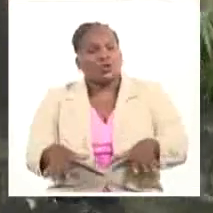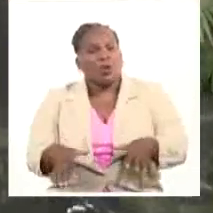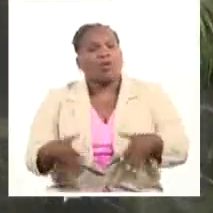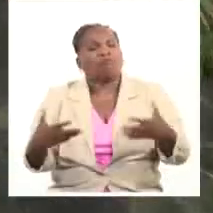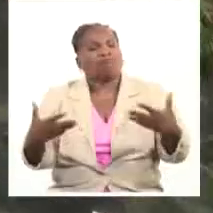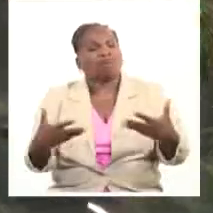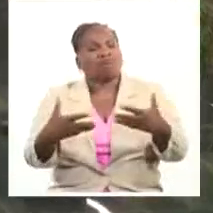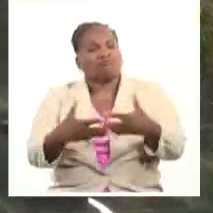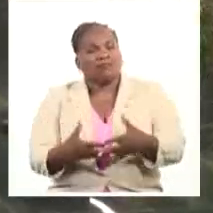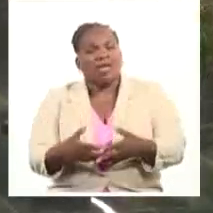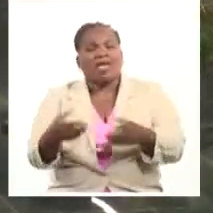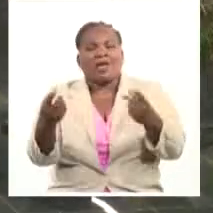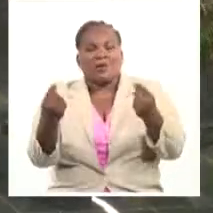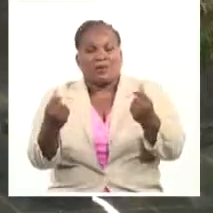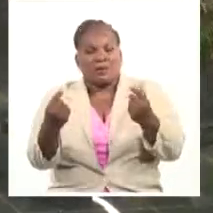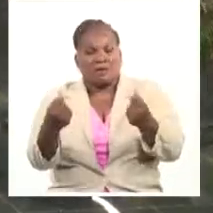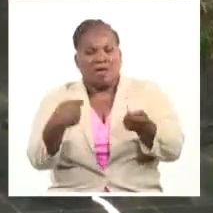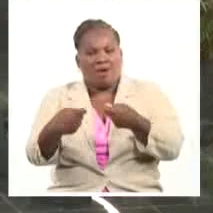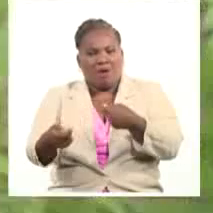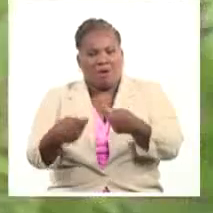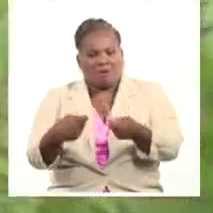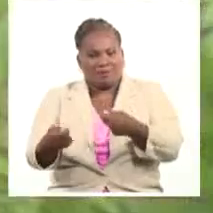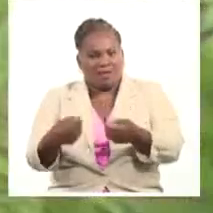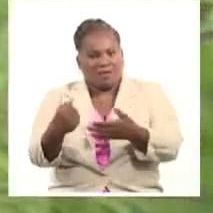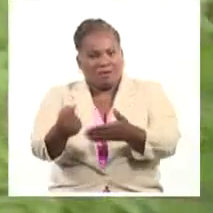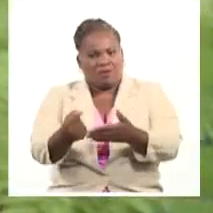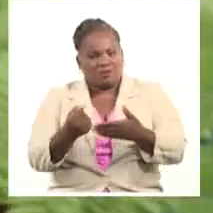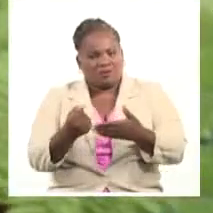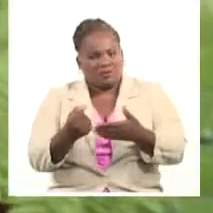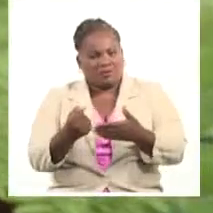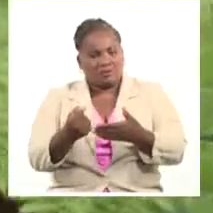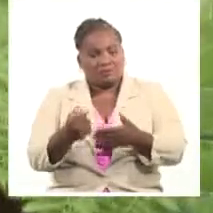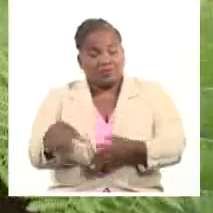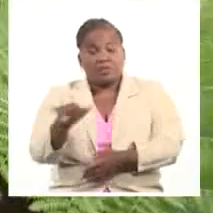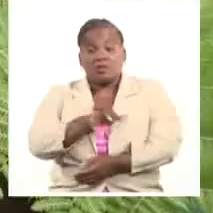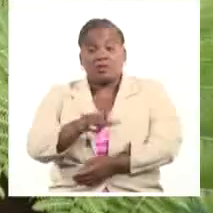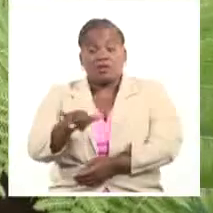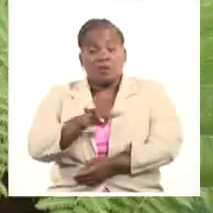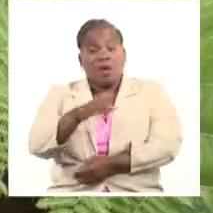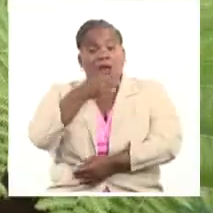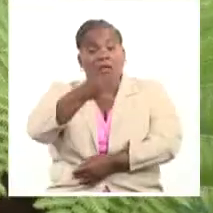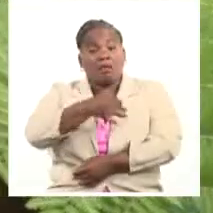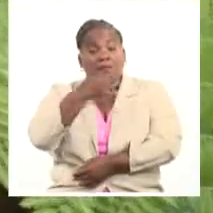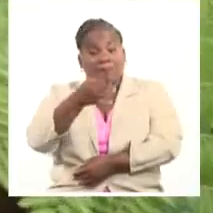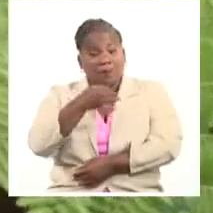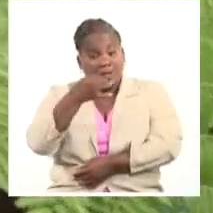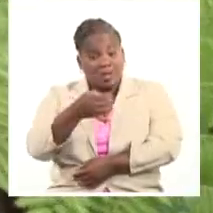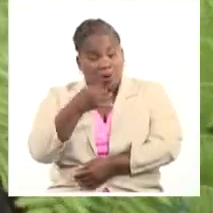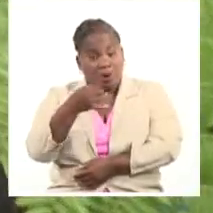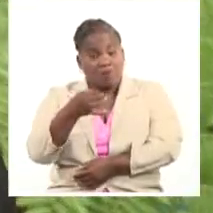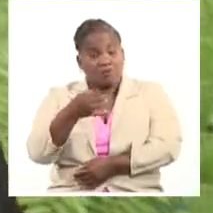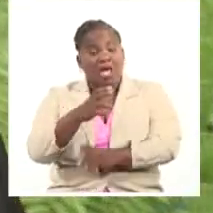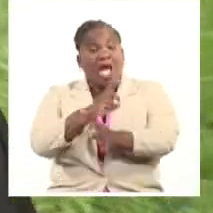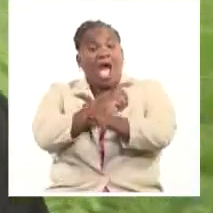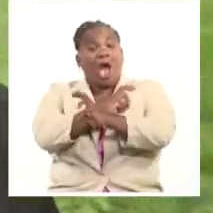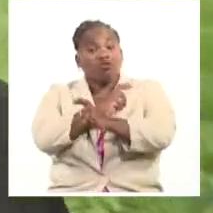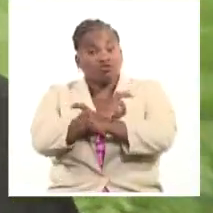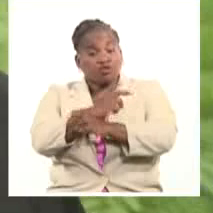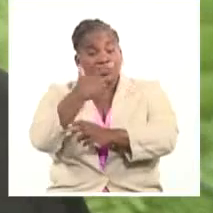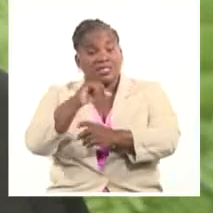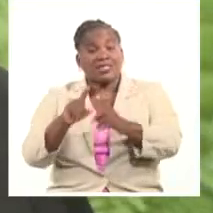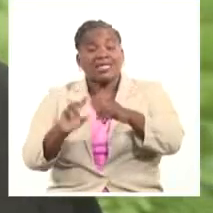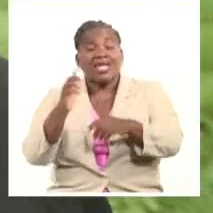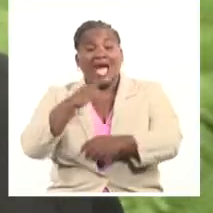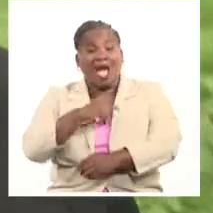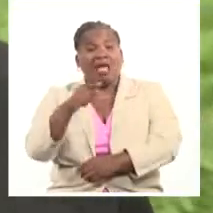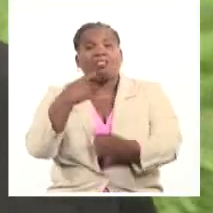esferas económica, comercial y de colaboración. Asimismo, resaltó la activa posición de Austria en apoyo al diálogo